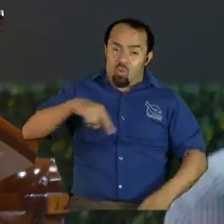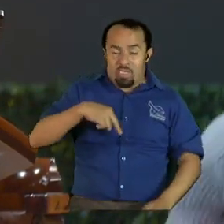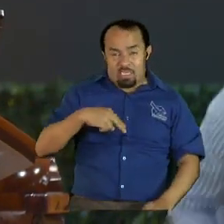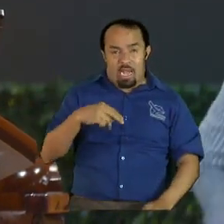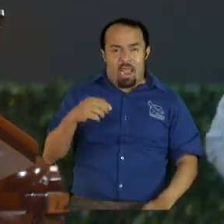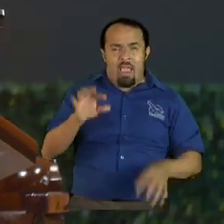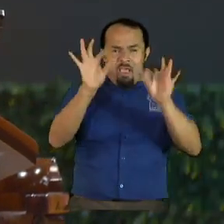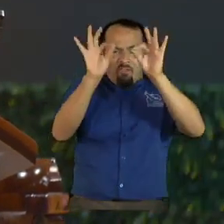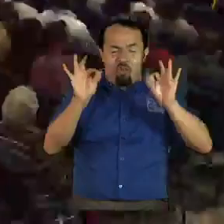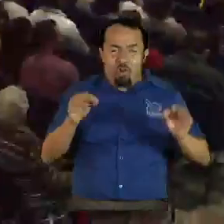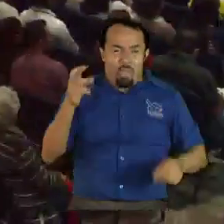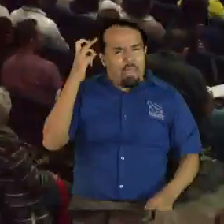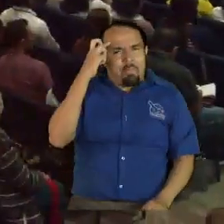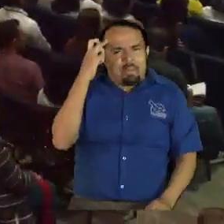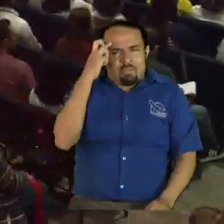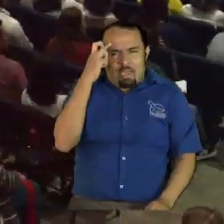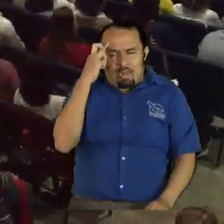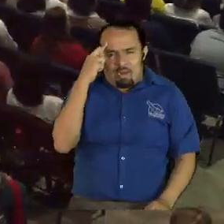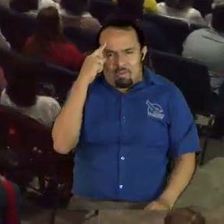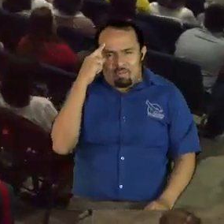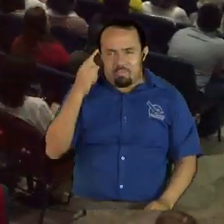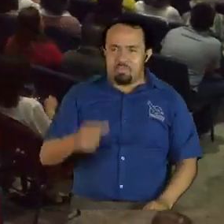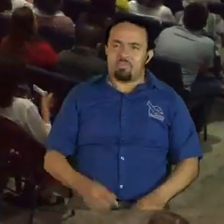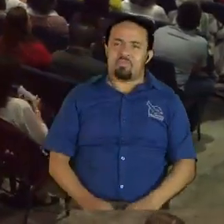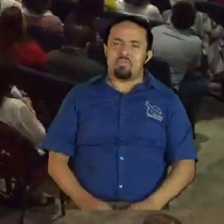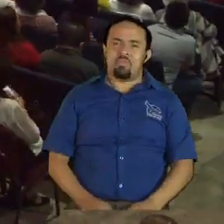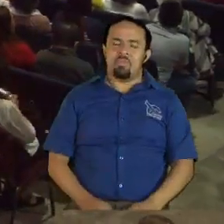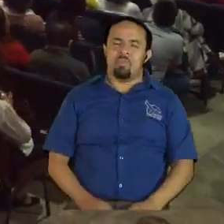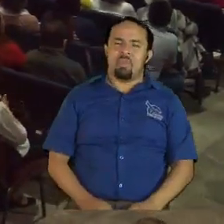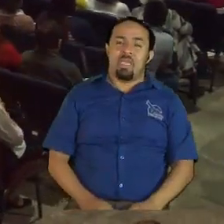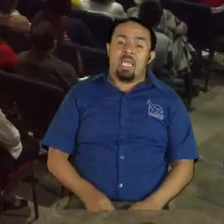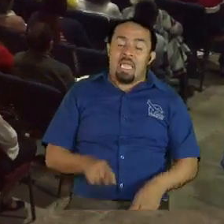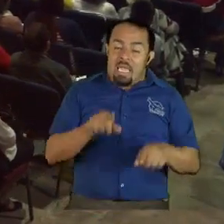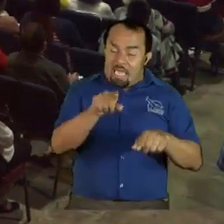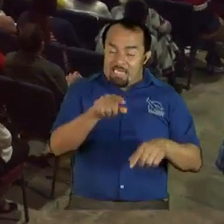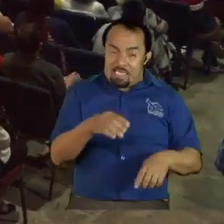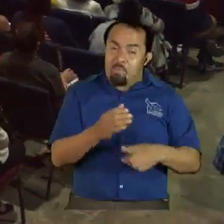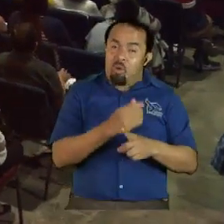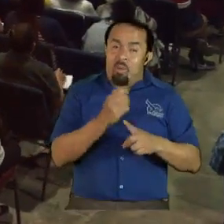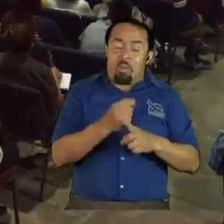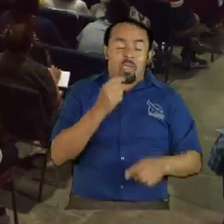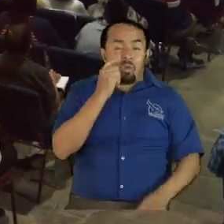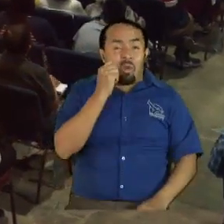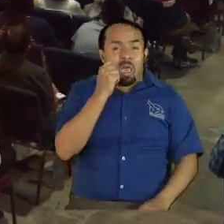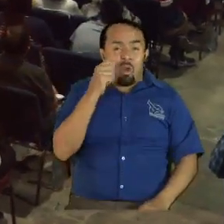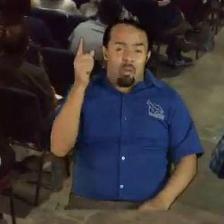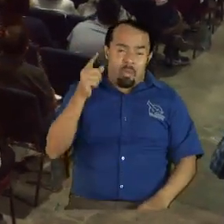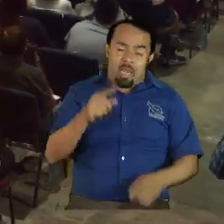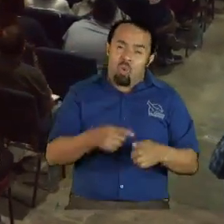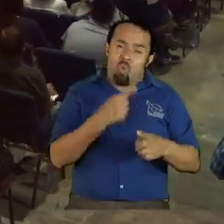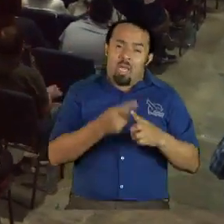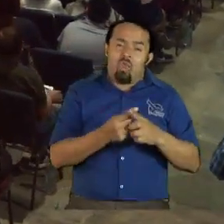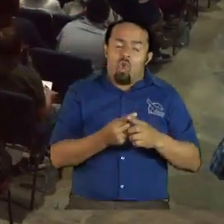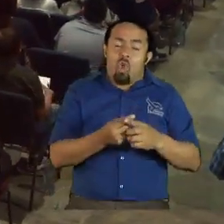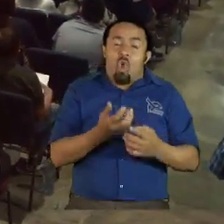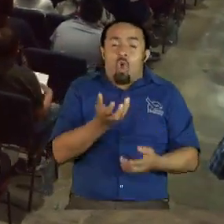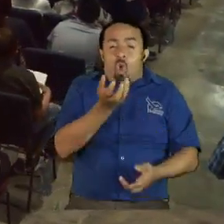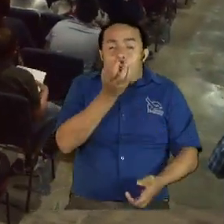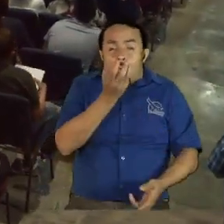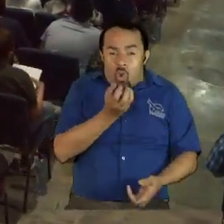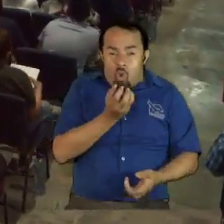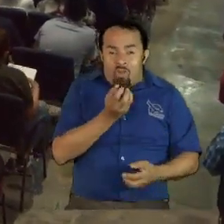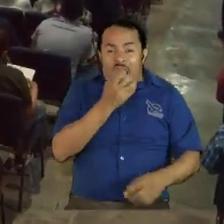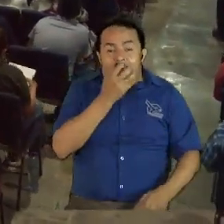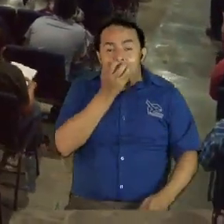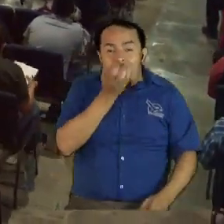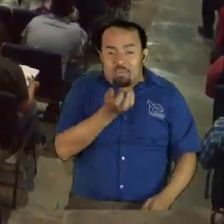bien. Ese fue el grave problema que tuvo el hombre en el huerto, que comió del árbol del conocimiento del bien y del